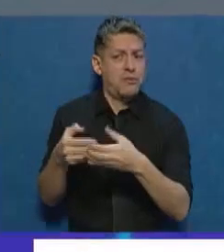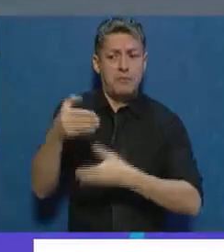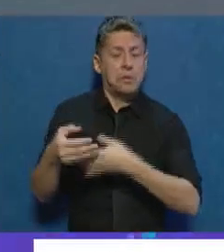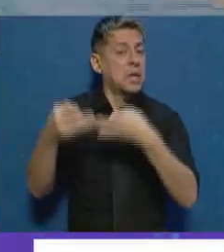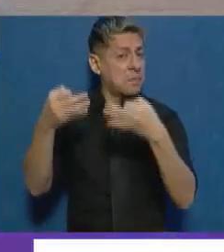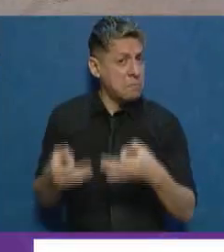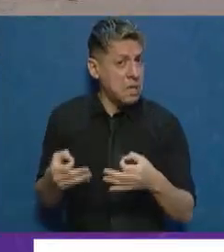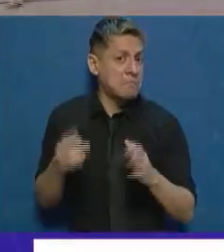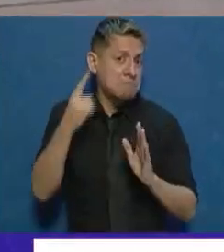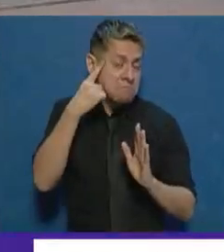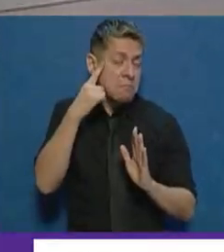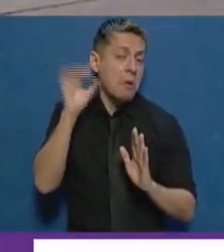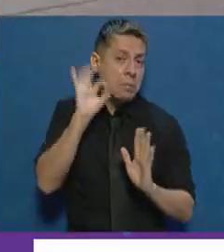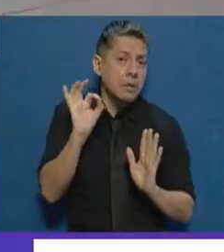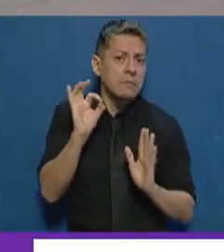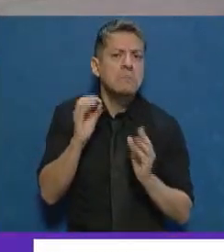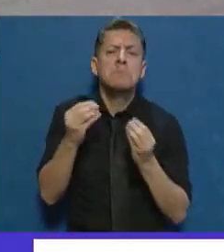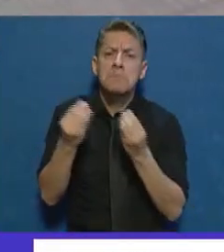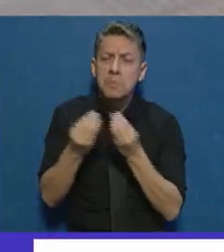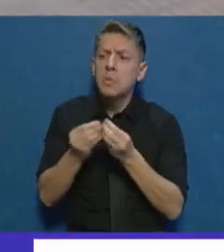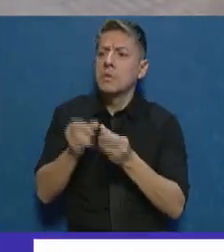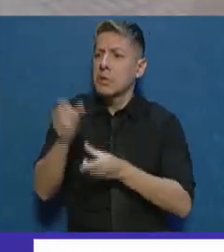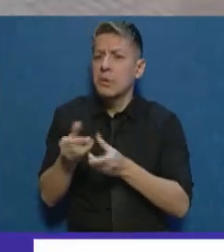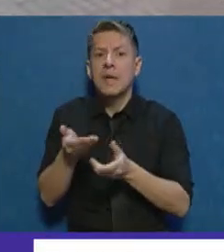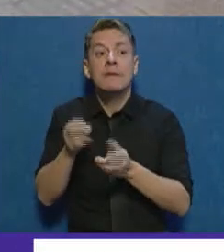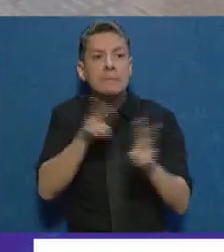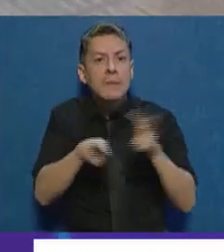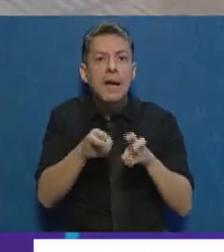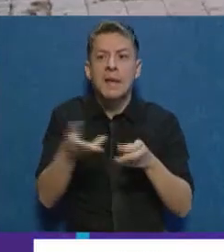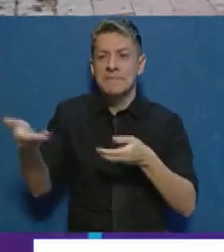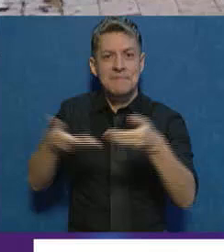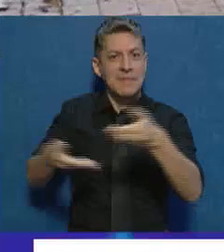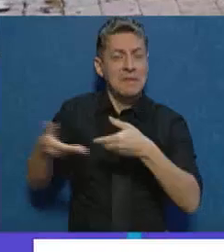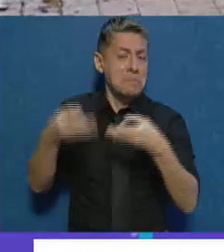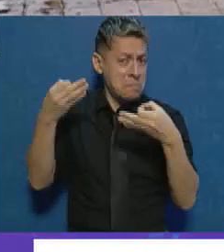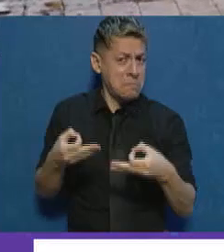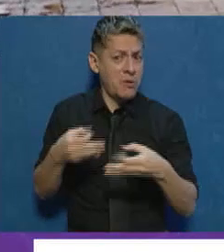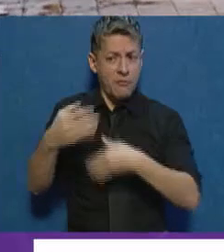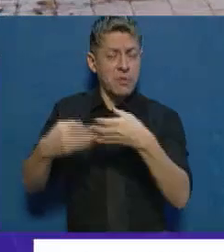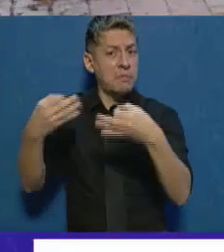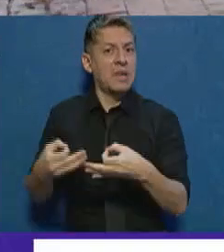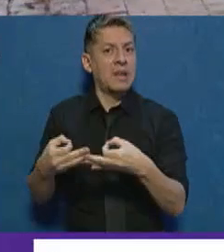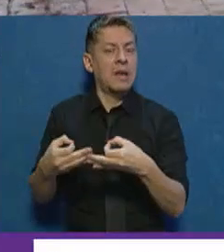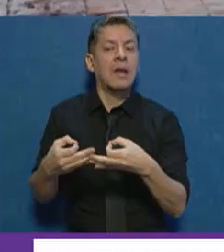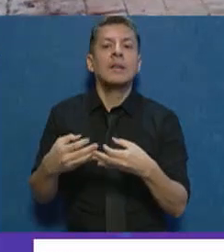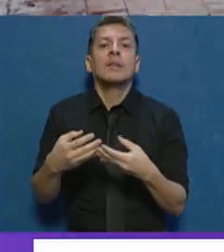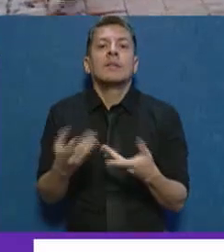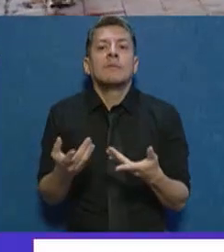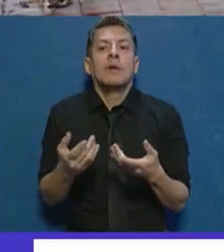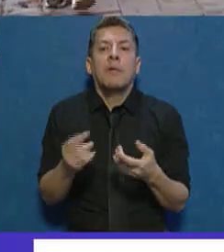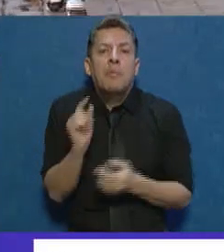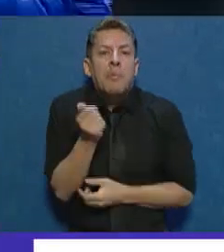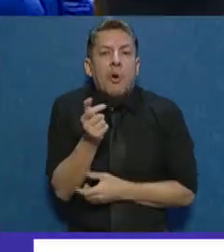tal, donde hay miles de oferentes, miles de demandantes, donde realmente es un mercado genuino. No se pueden poner de acuerdo entre